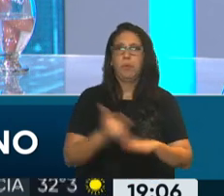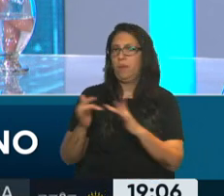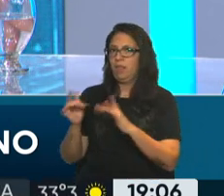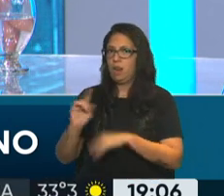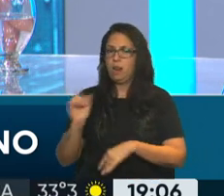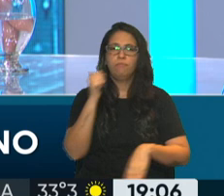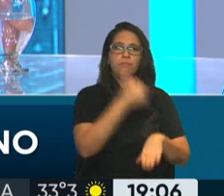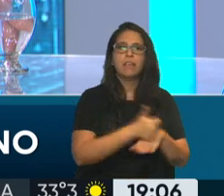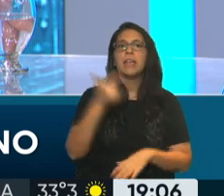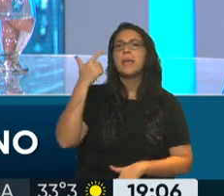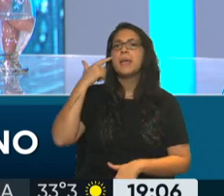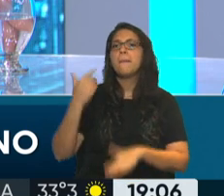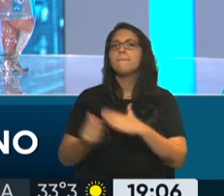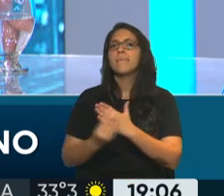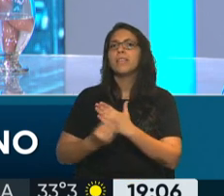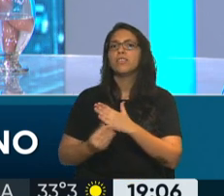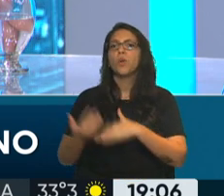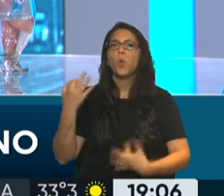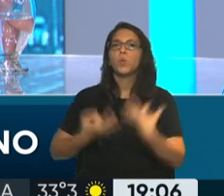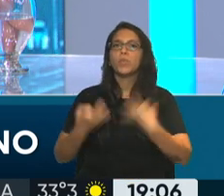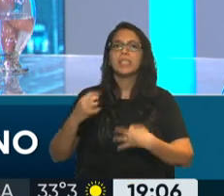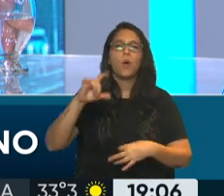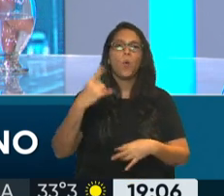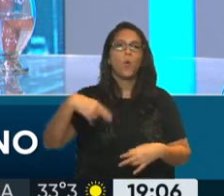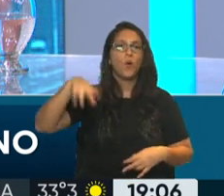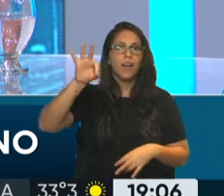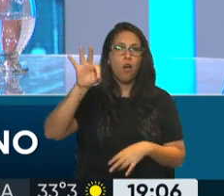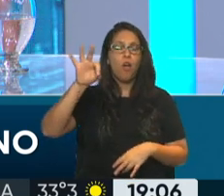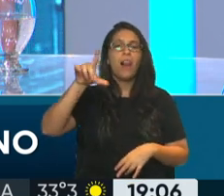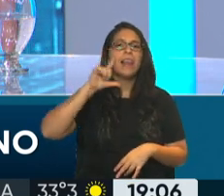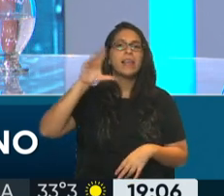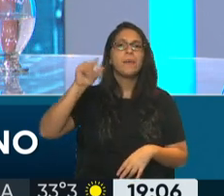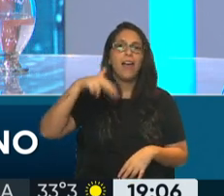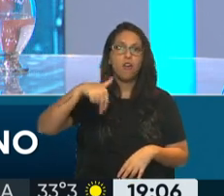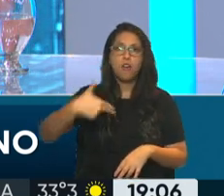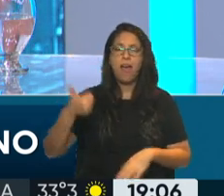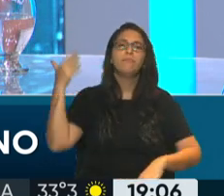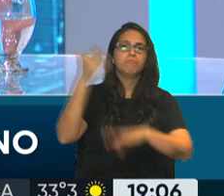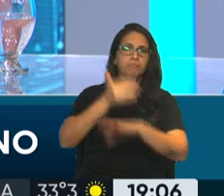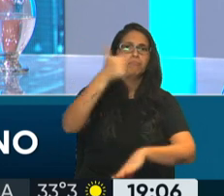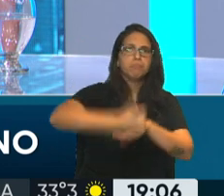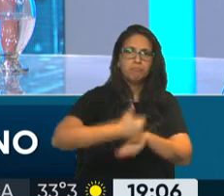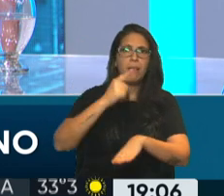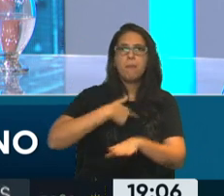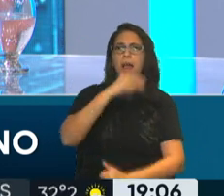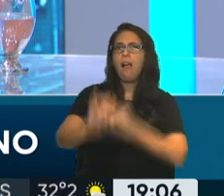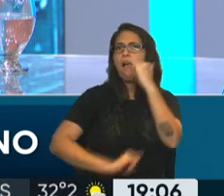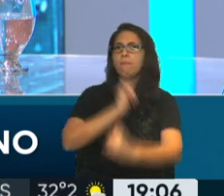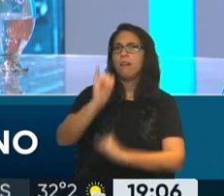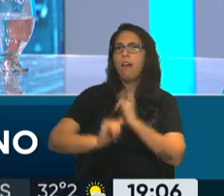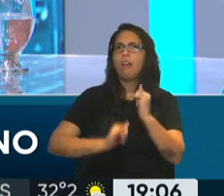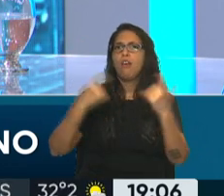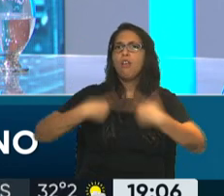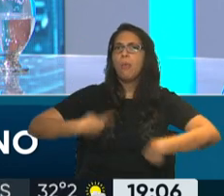ministro de Justicia Mariano cuol Li varona que también va a ir a de manera presencial a dar explicación sobre toda